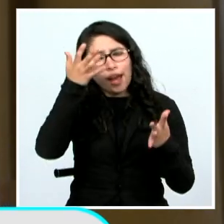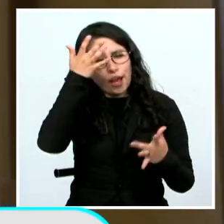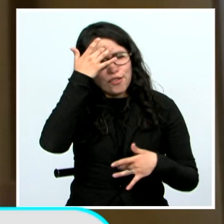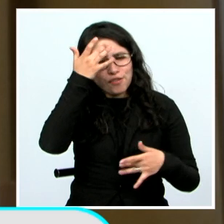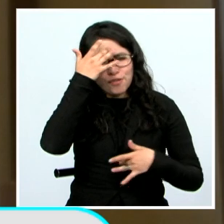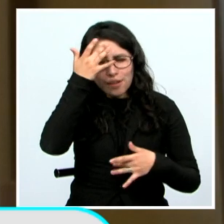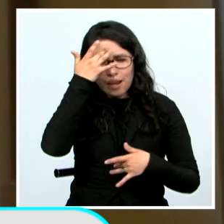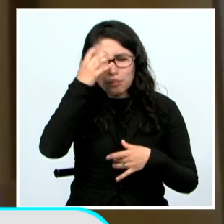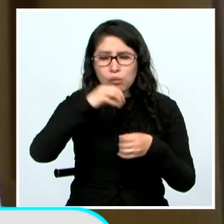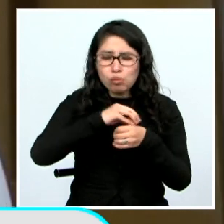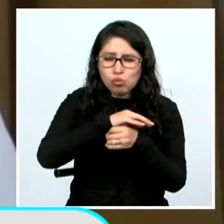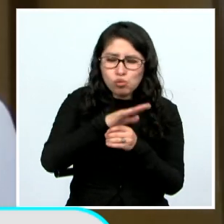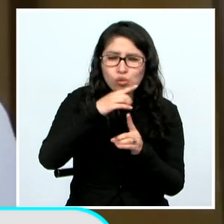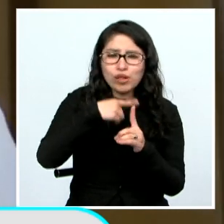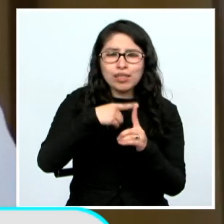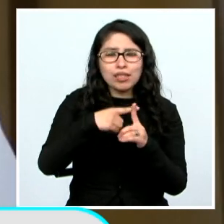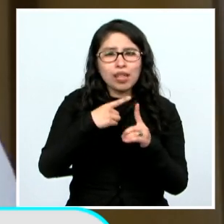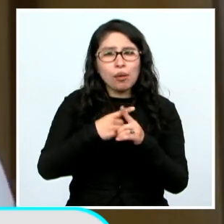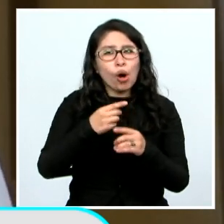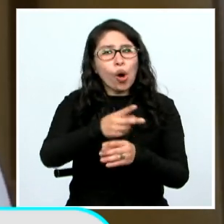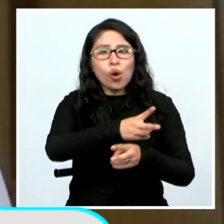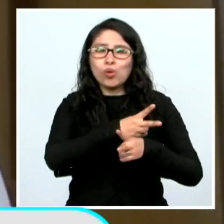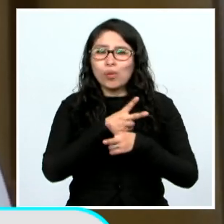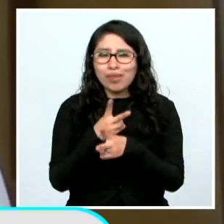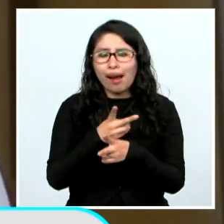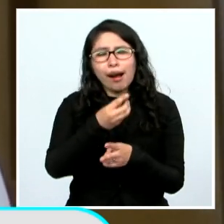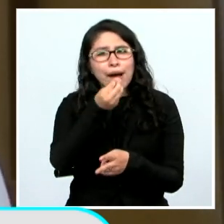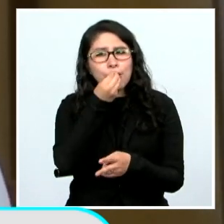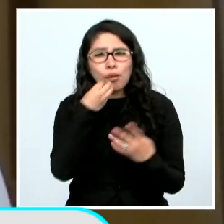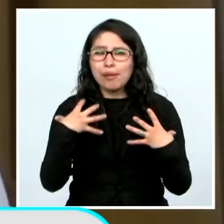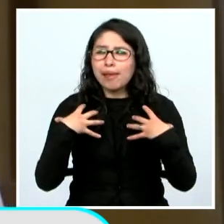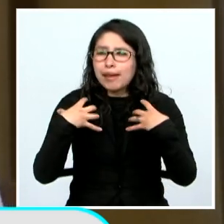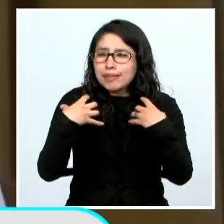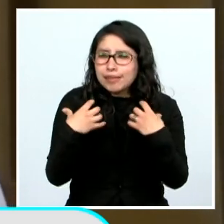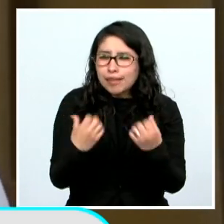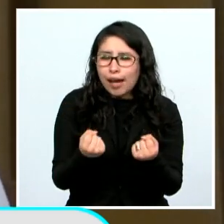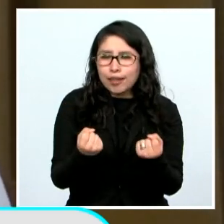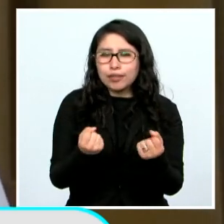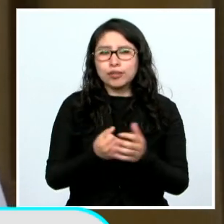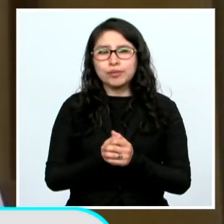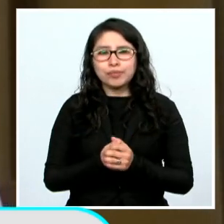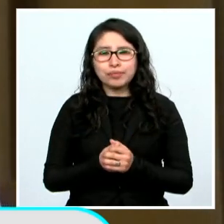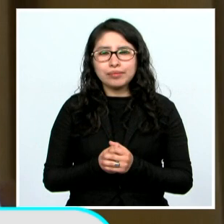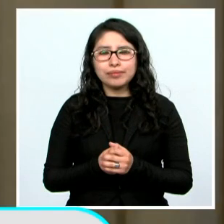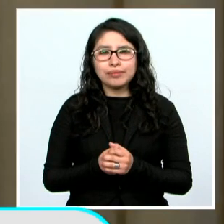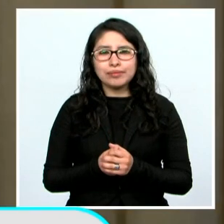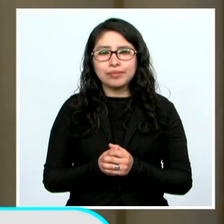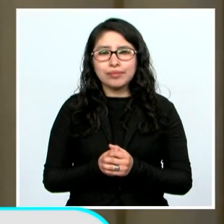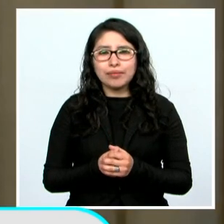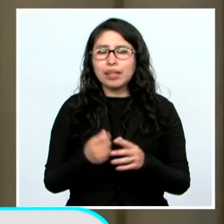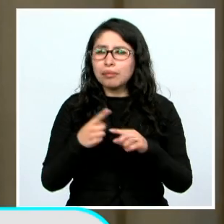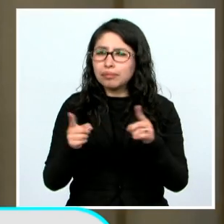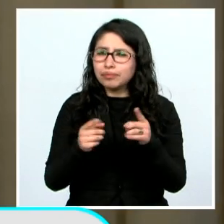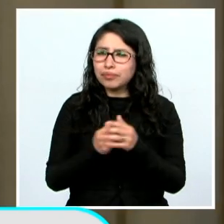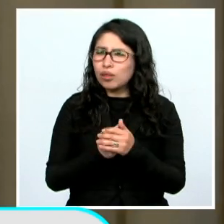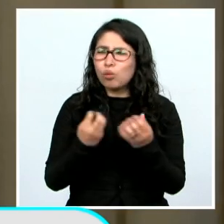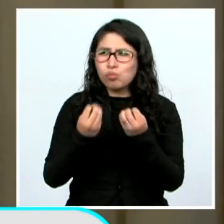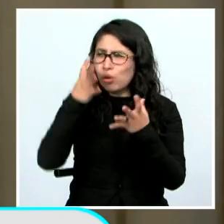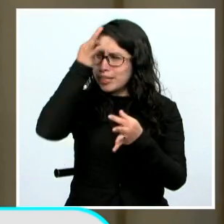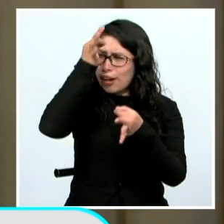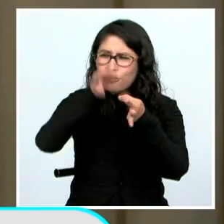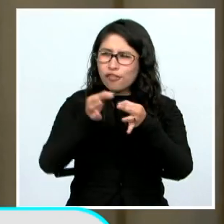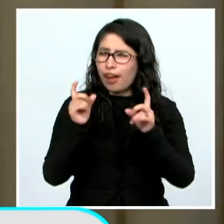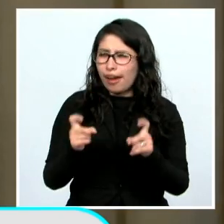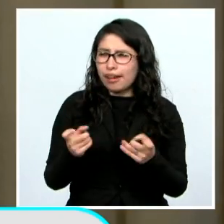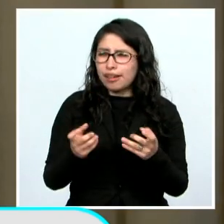repente comiendo sano, vitaminándonos, que creo de que eso es una gran ventaja que tenemos para enfrentar. Pero sobre todo con mucha fe, ¿no? Yo creo que esa